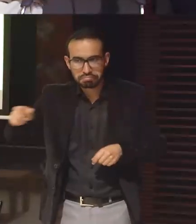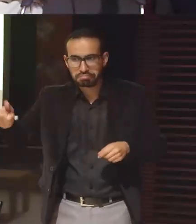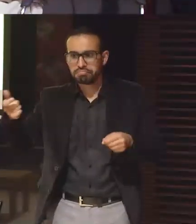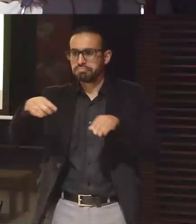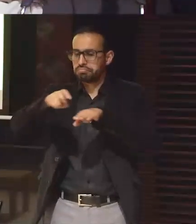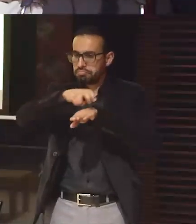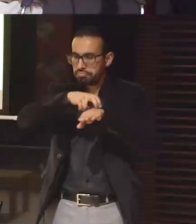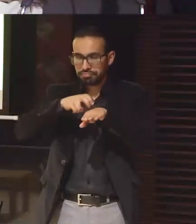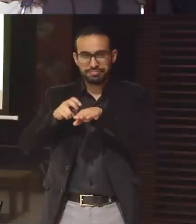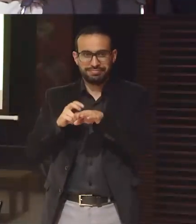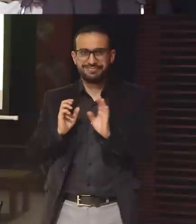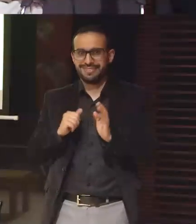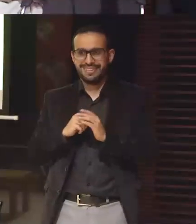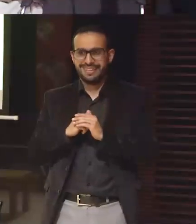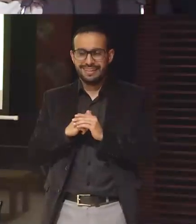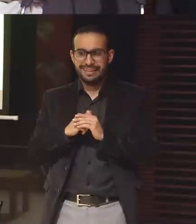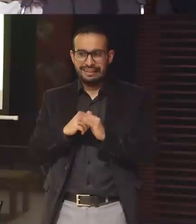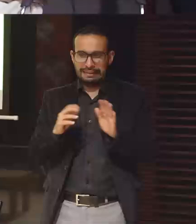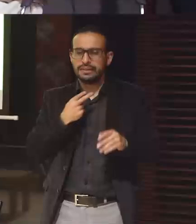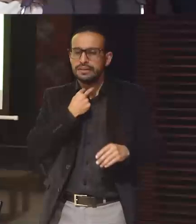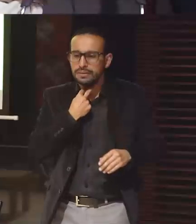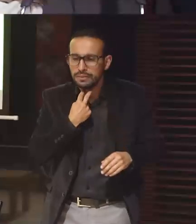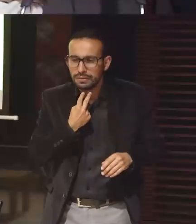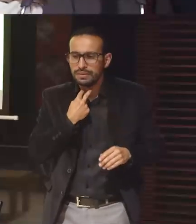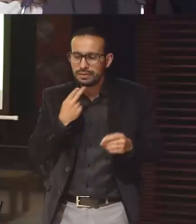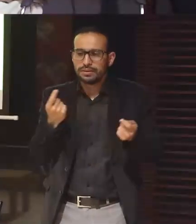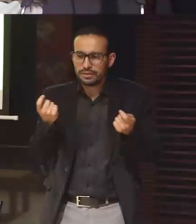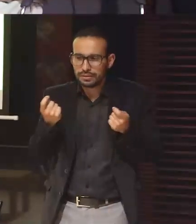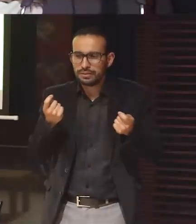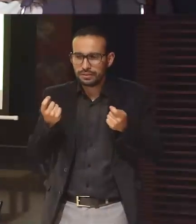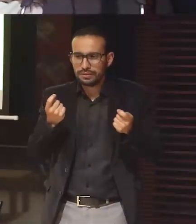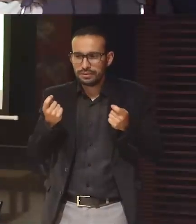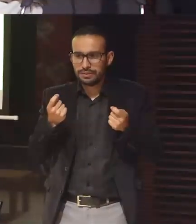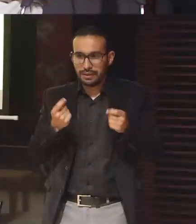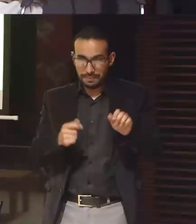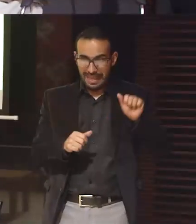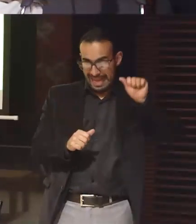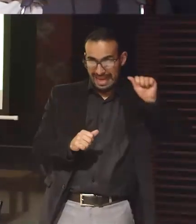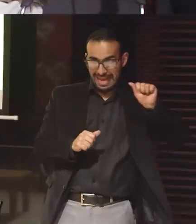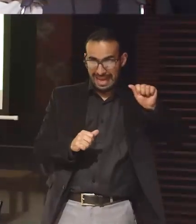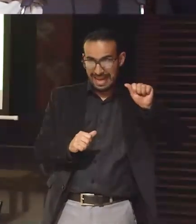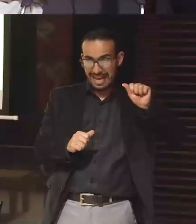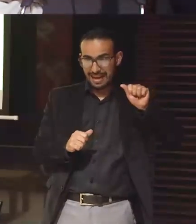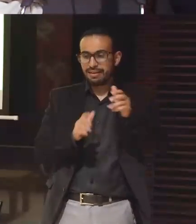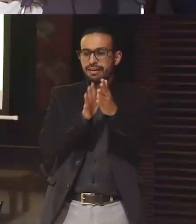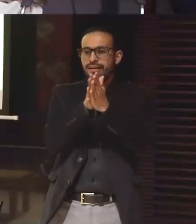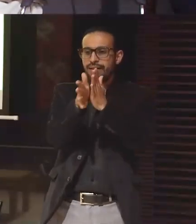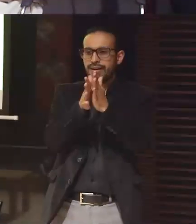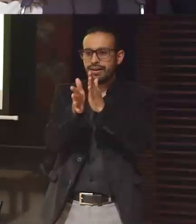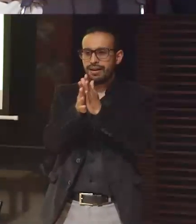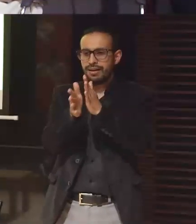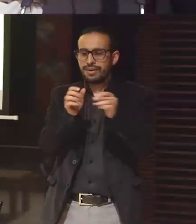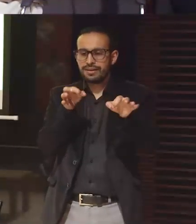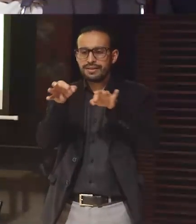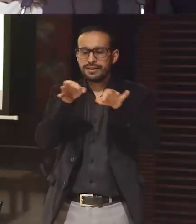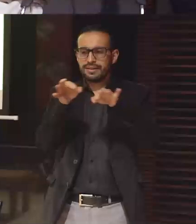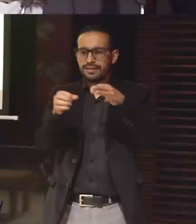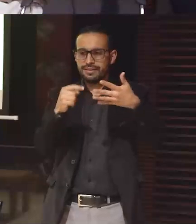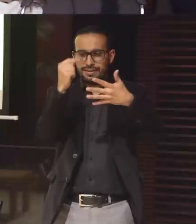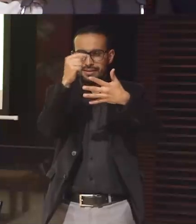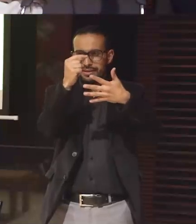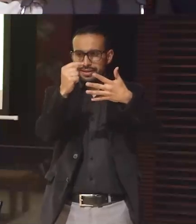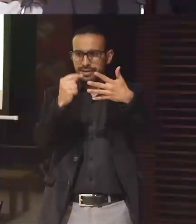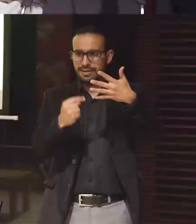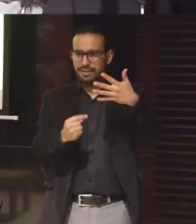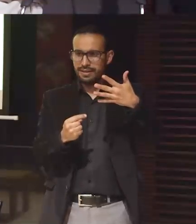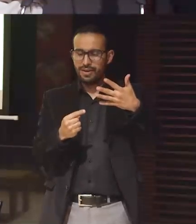no darle más duro a la voz, yo quisiera que María Lucía nos repasara 5 razones por las que todos estamos